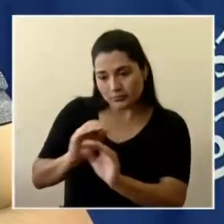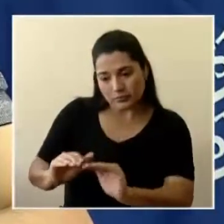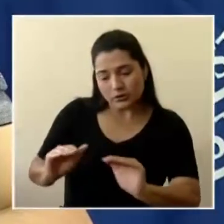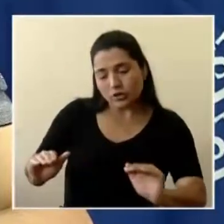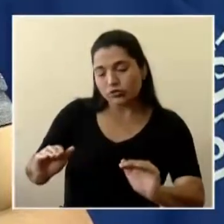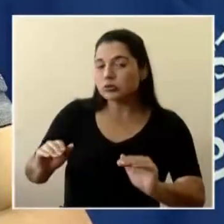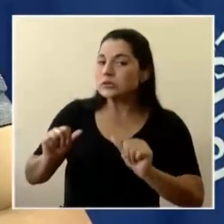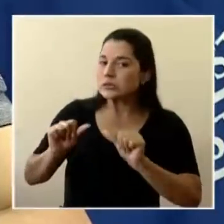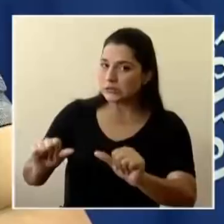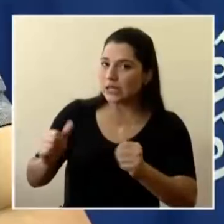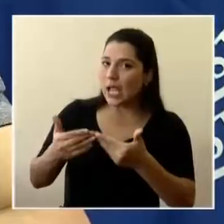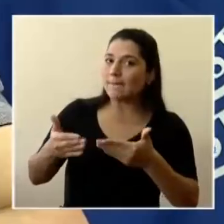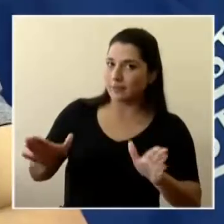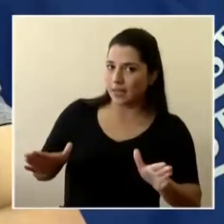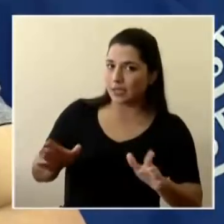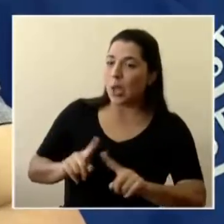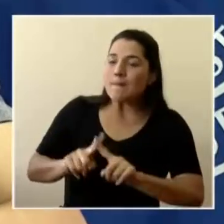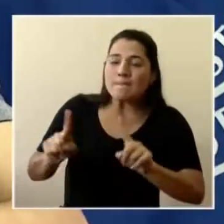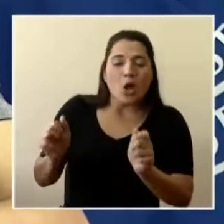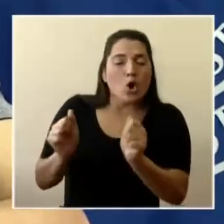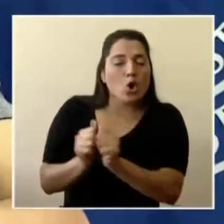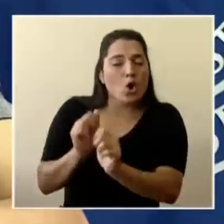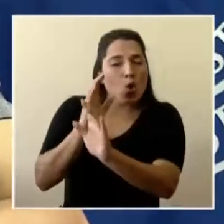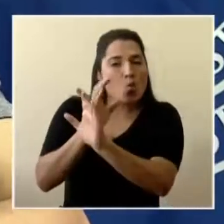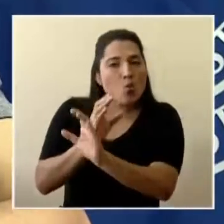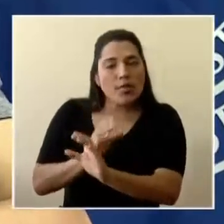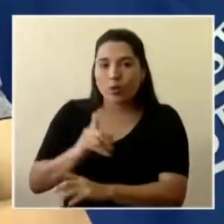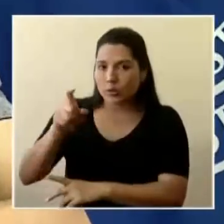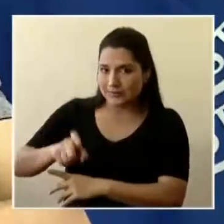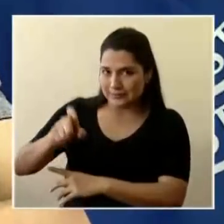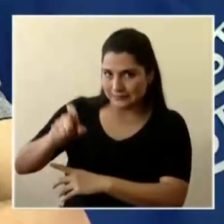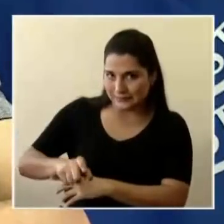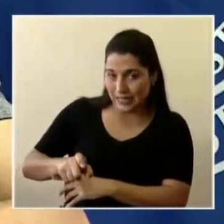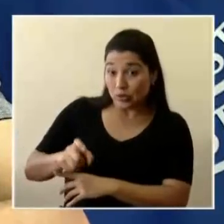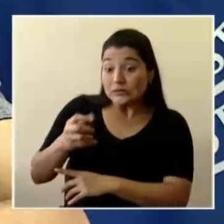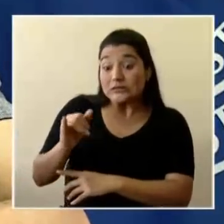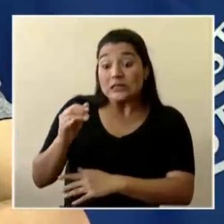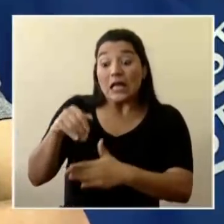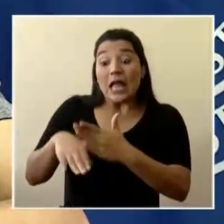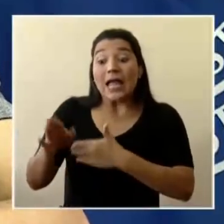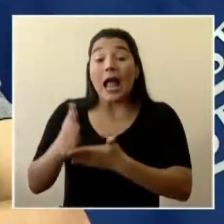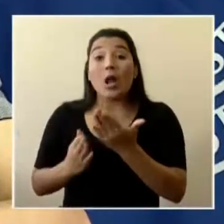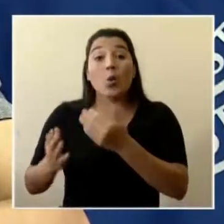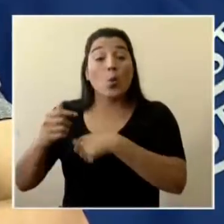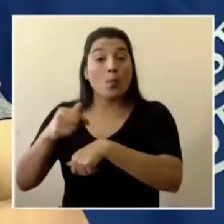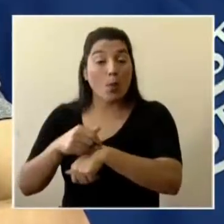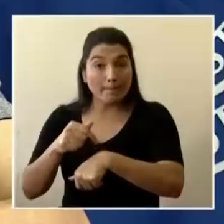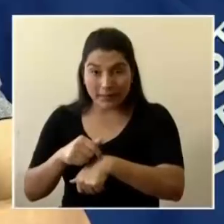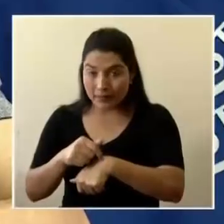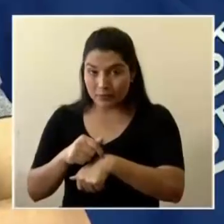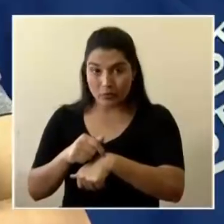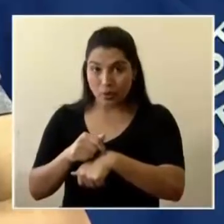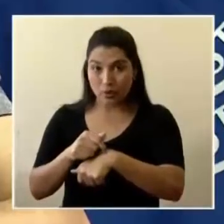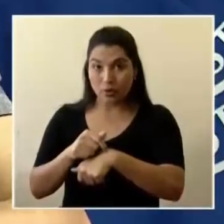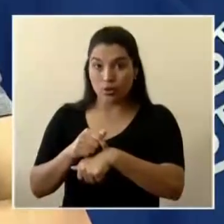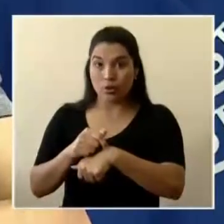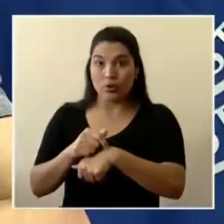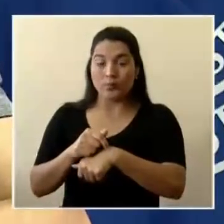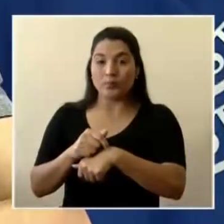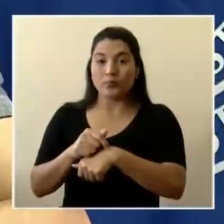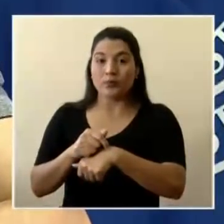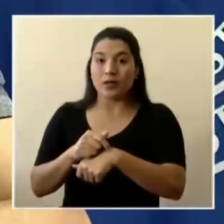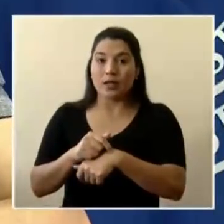obviamente con el reforzamiento de todas las medidas sanitarias. En el momento en que una de estas opciones no tenga